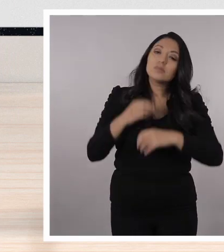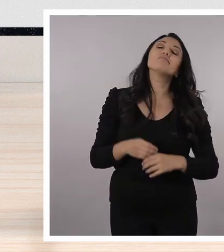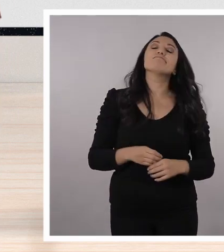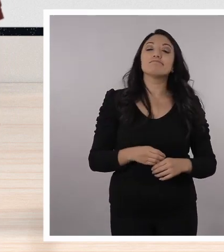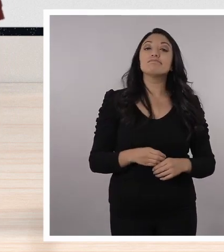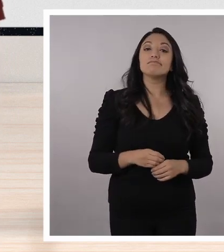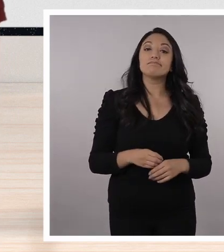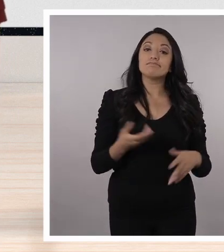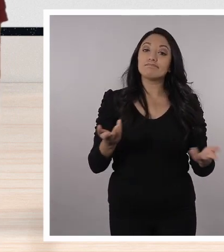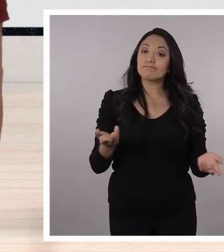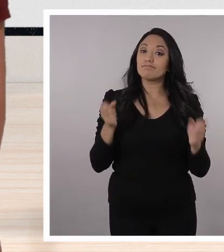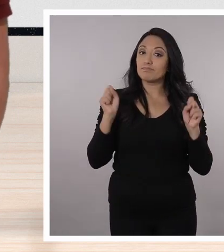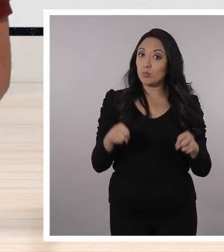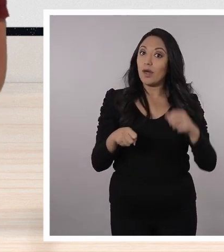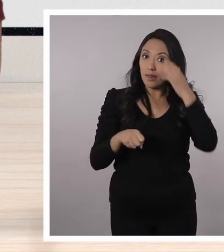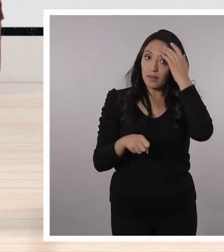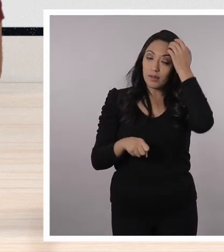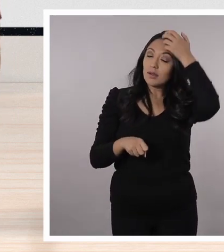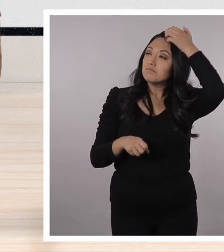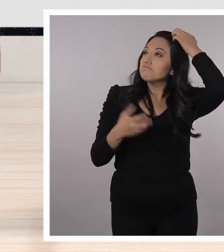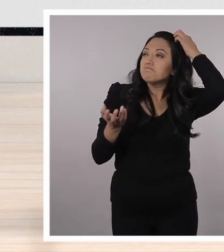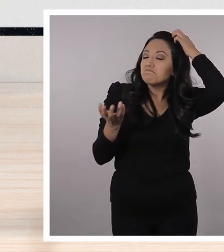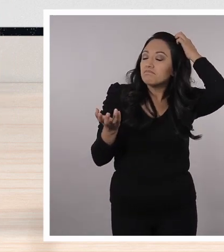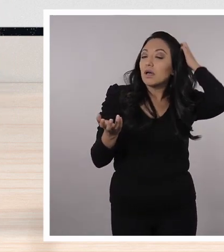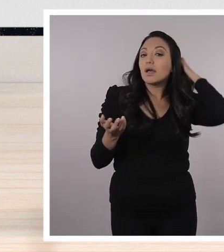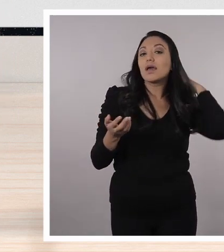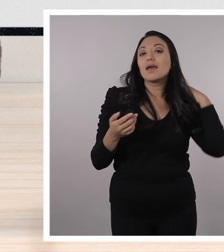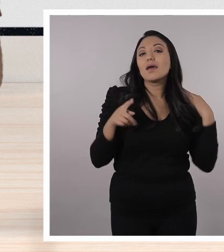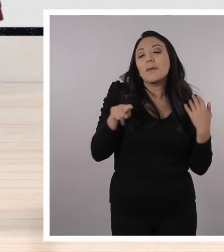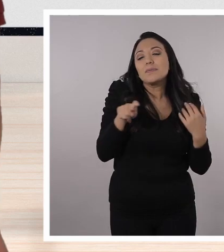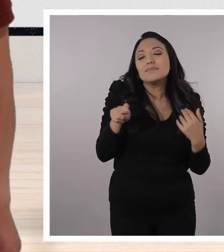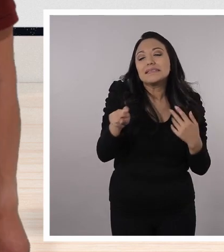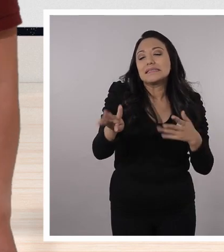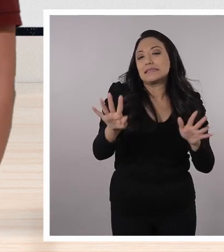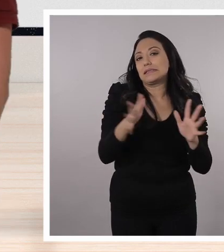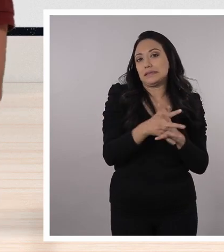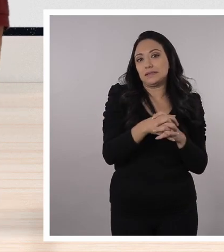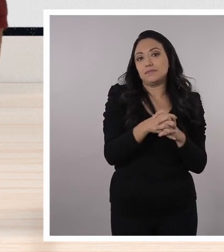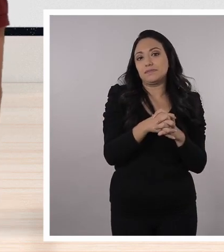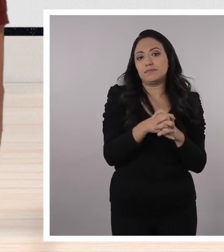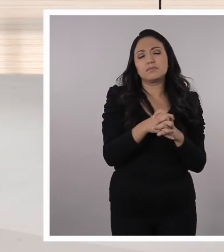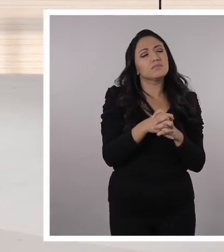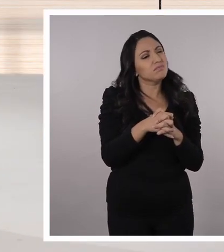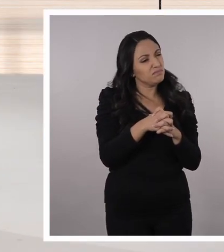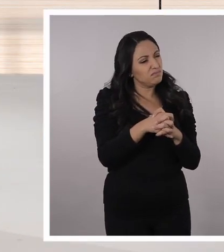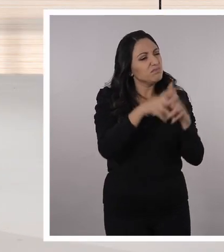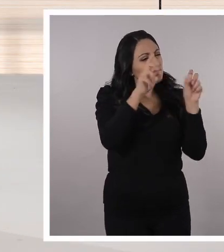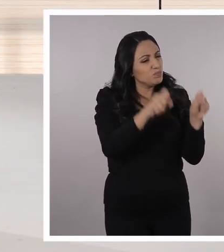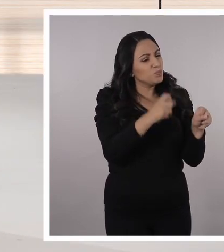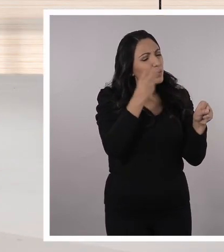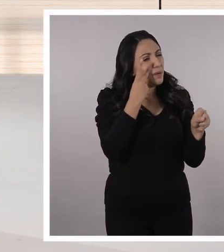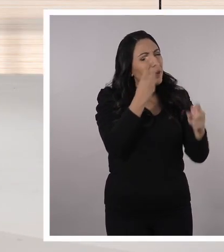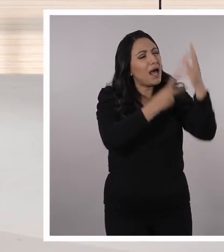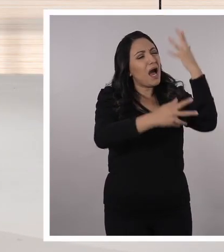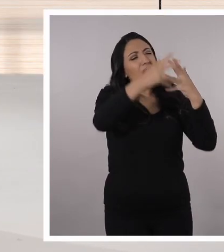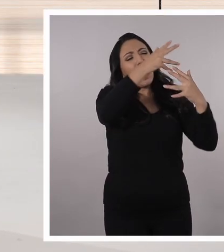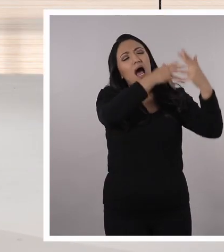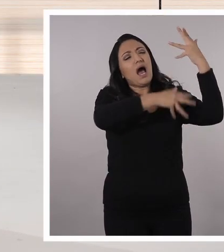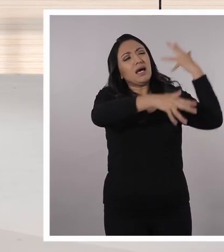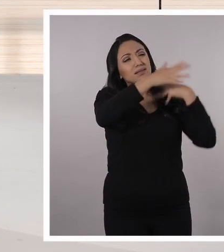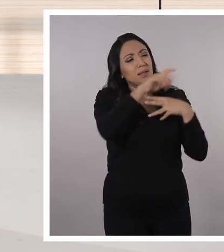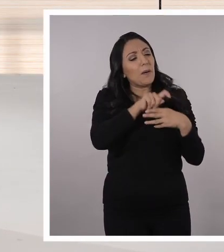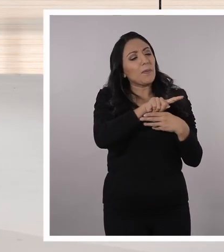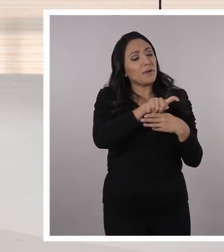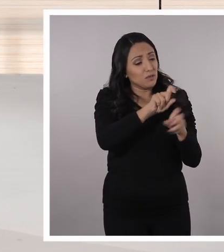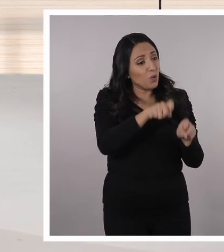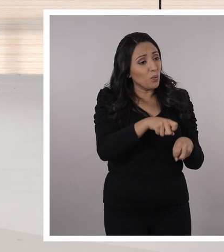gracias a un microscopio óptico. Aquí están por excelencia las bacterias. ¿Es posible ver bacterias de hace